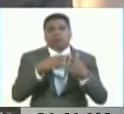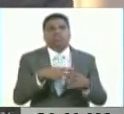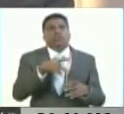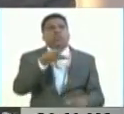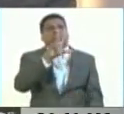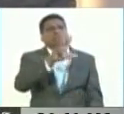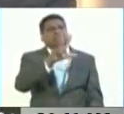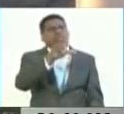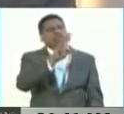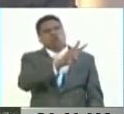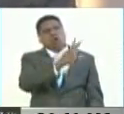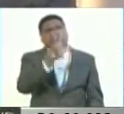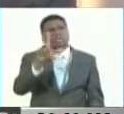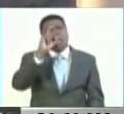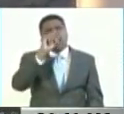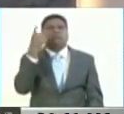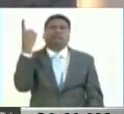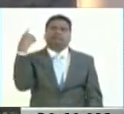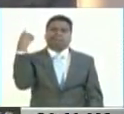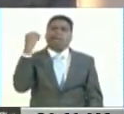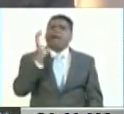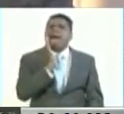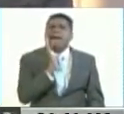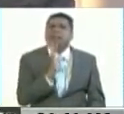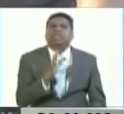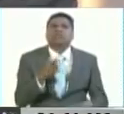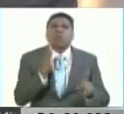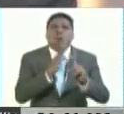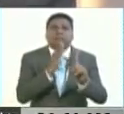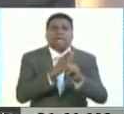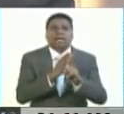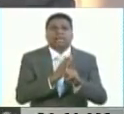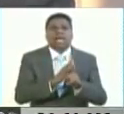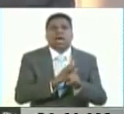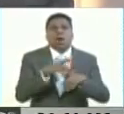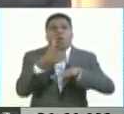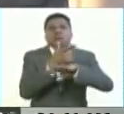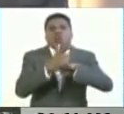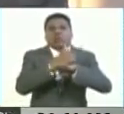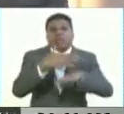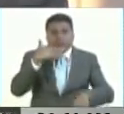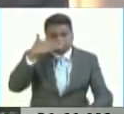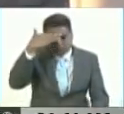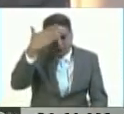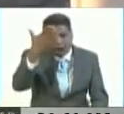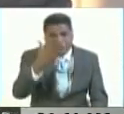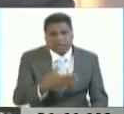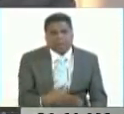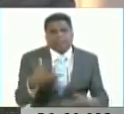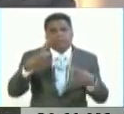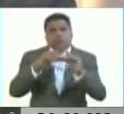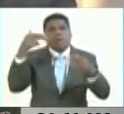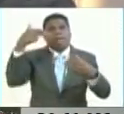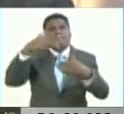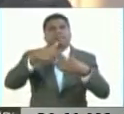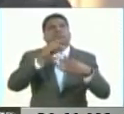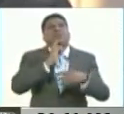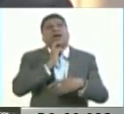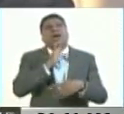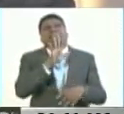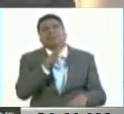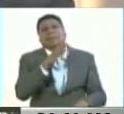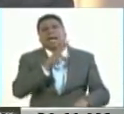ataque informático fuerte al gobierno de Irán, justamente las partes petroleras, era la parte de